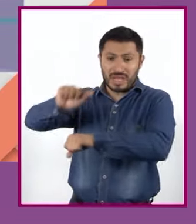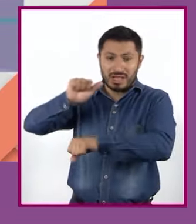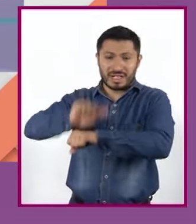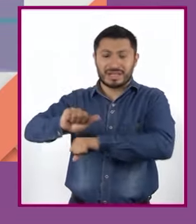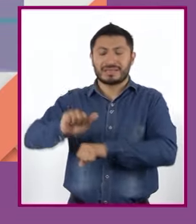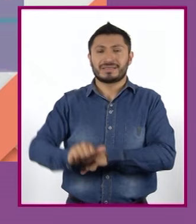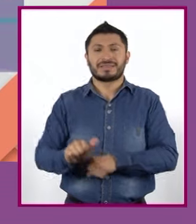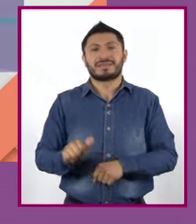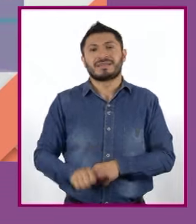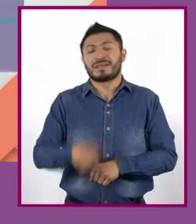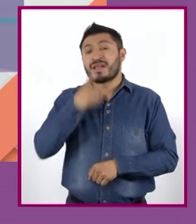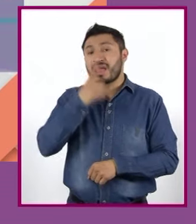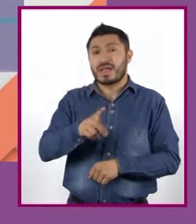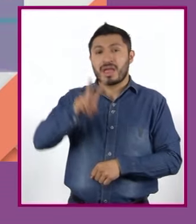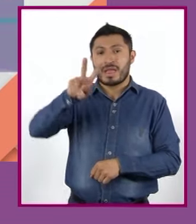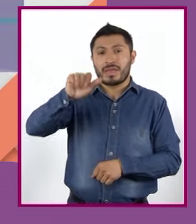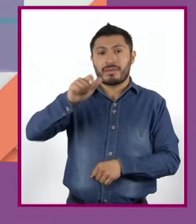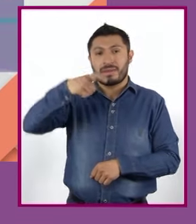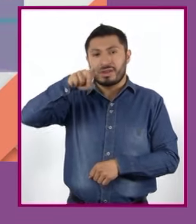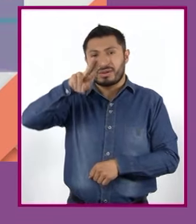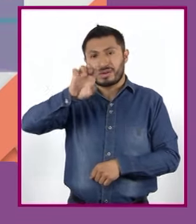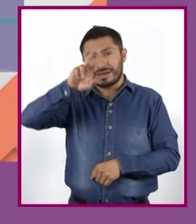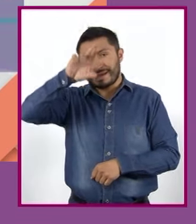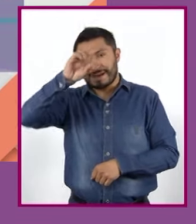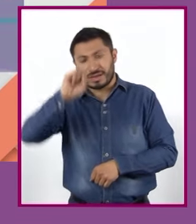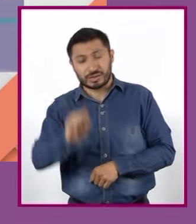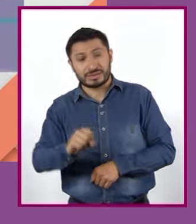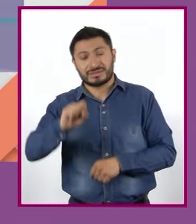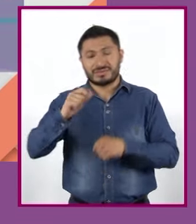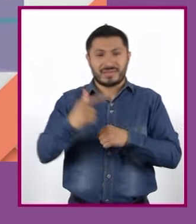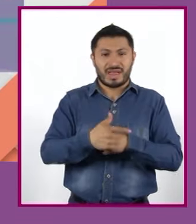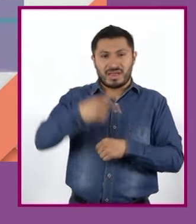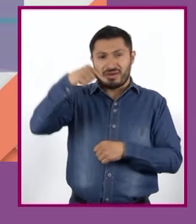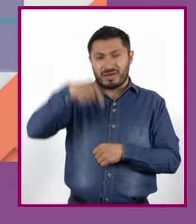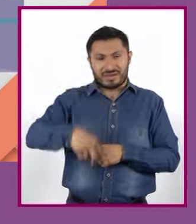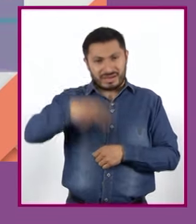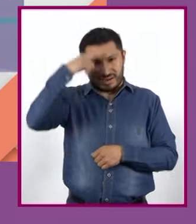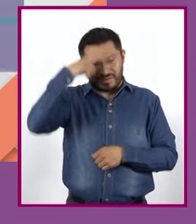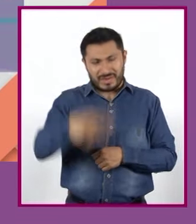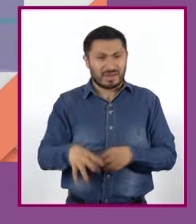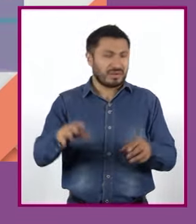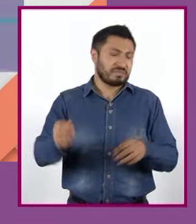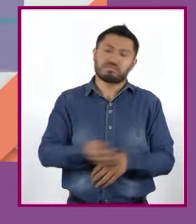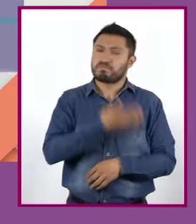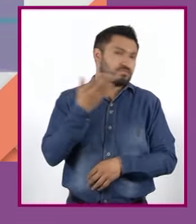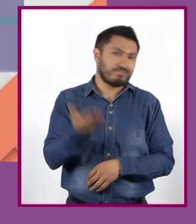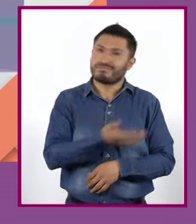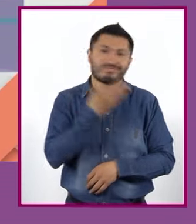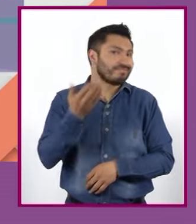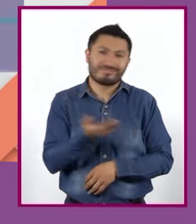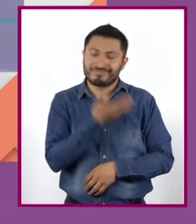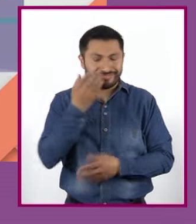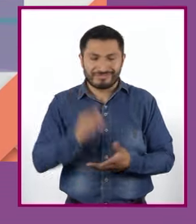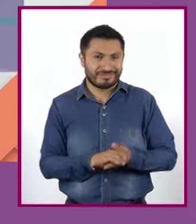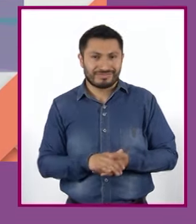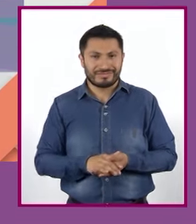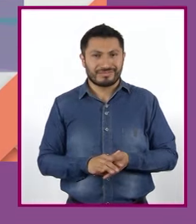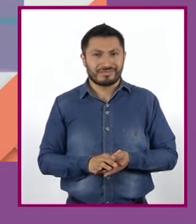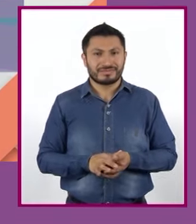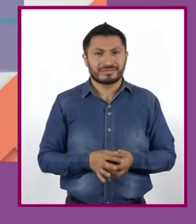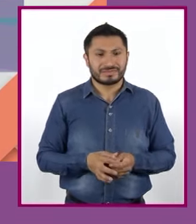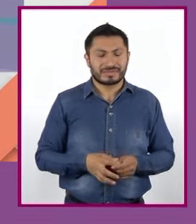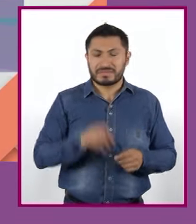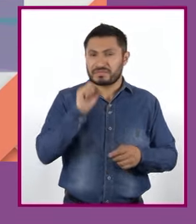suelen decirles vaqueros, algo que no es usual en nuestro vocabulario. Lo mismo pasa